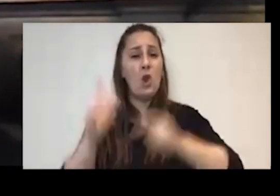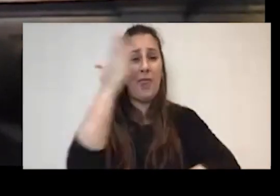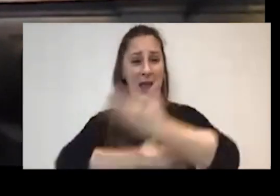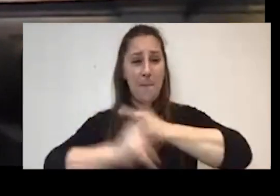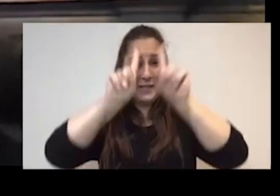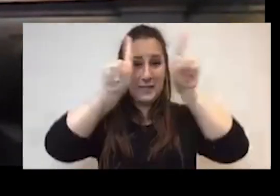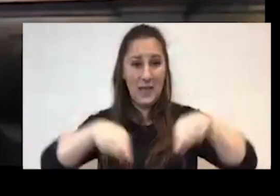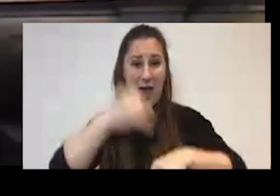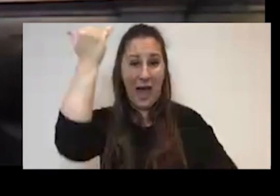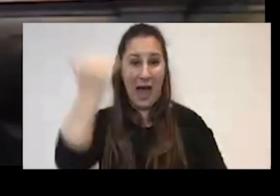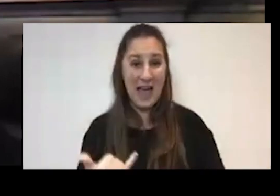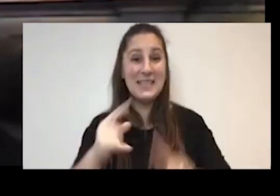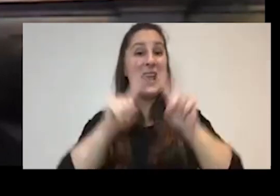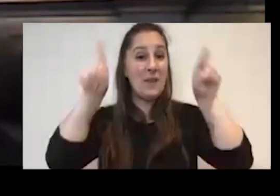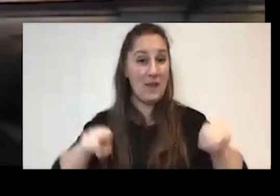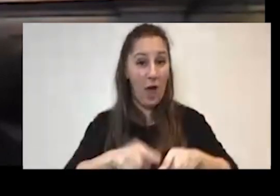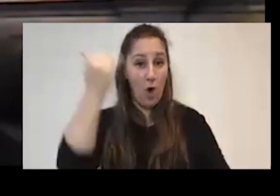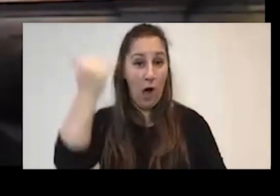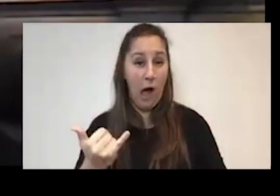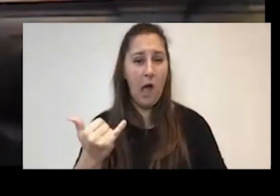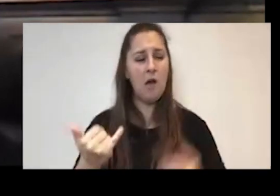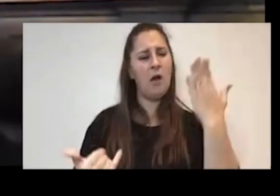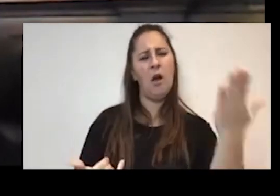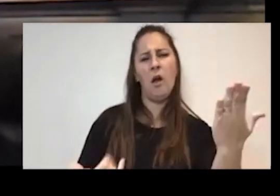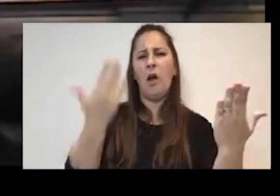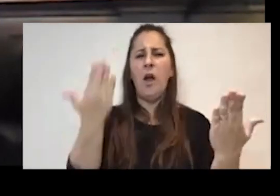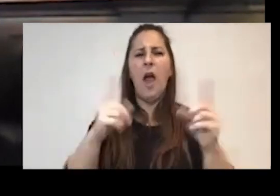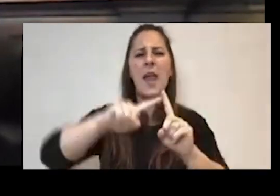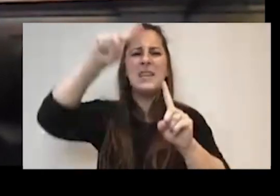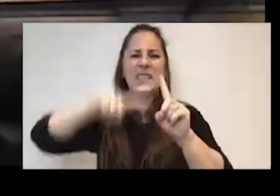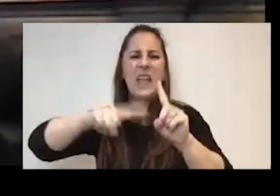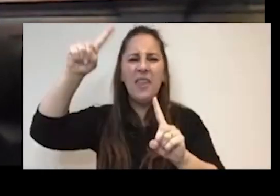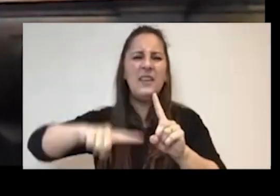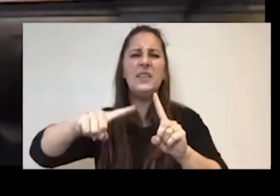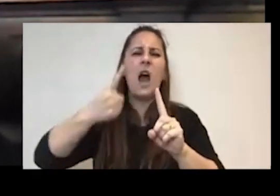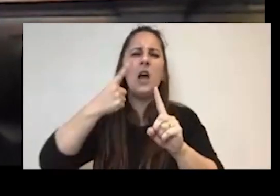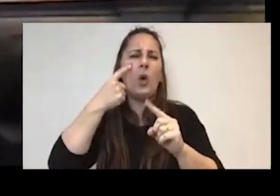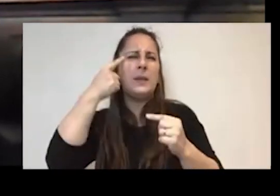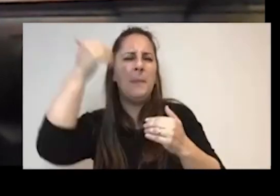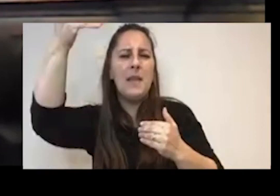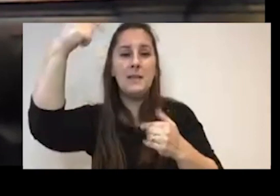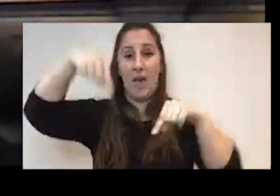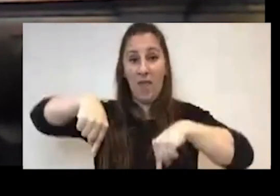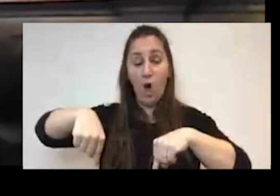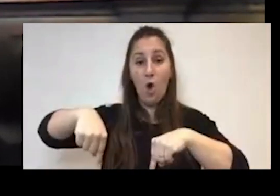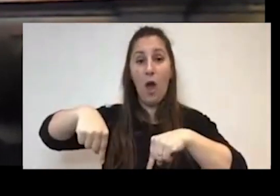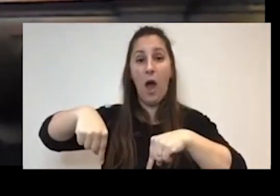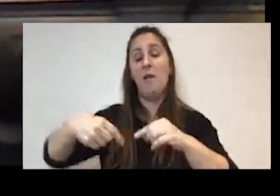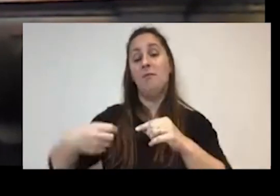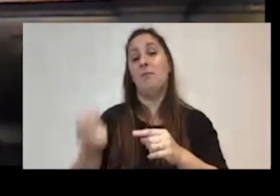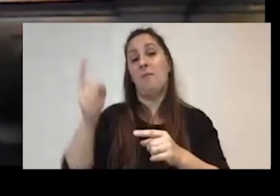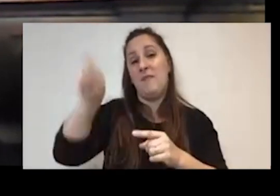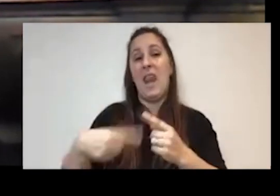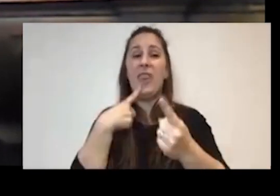certificado único de discapacidad y eso lo contraponemos con las estadísticas o con las proyecciones estadísticas vigentes que surgen de